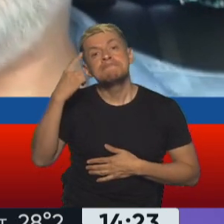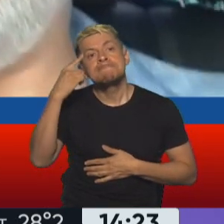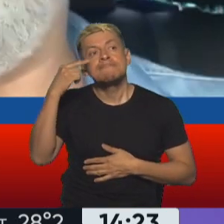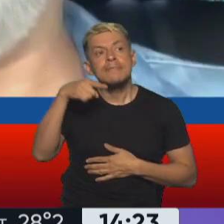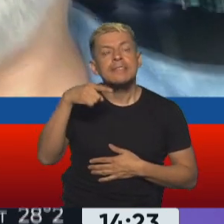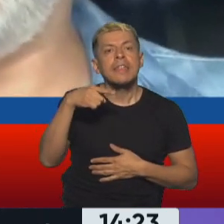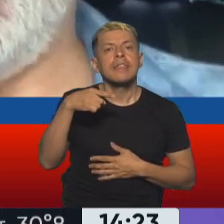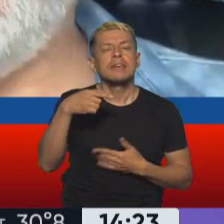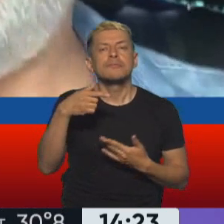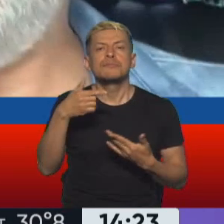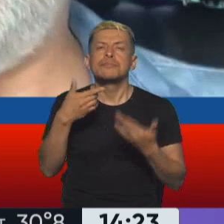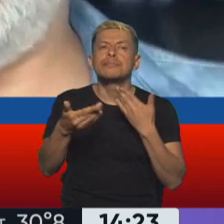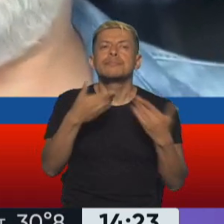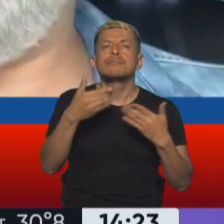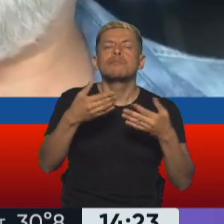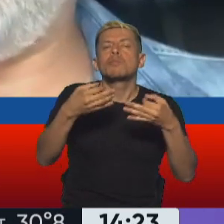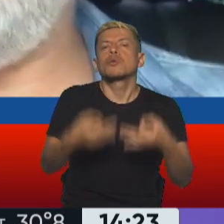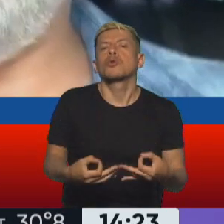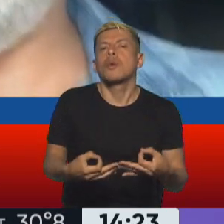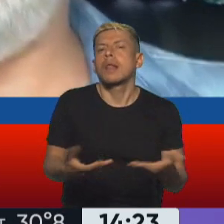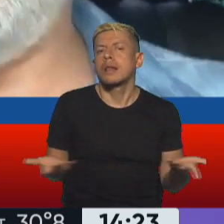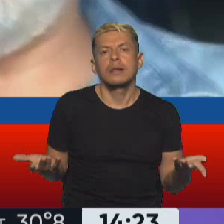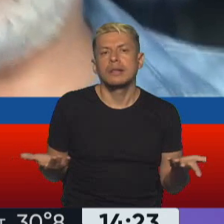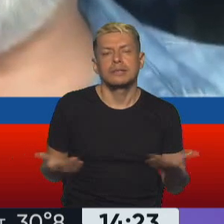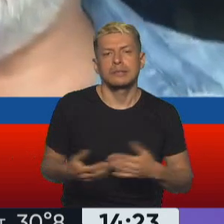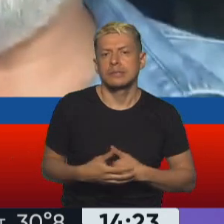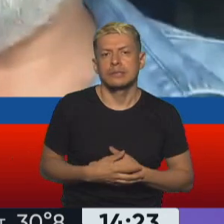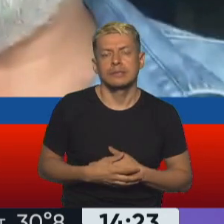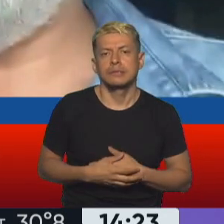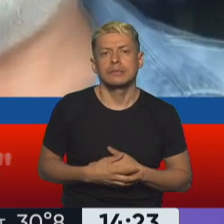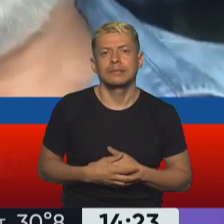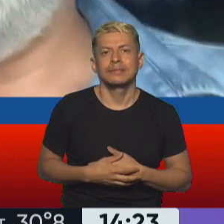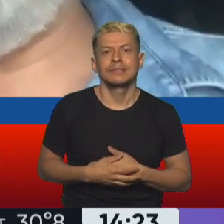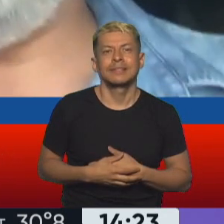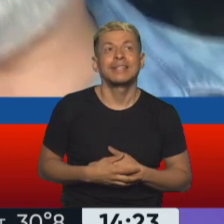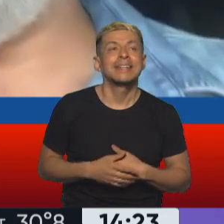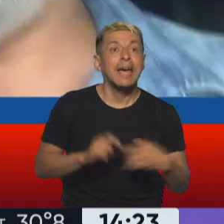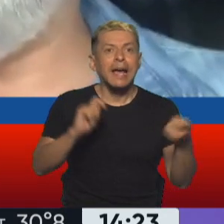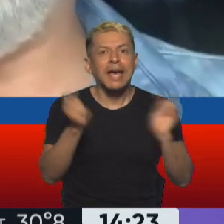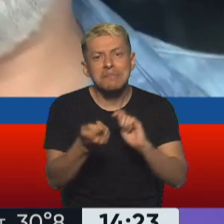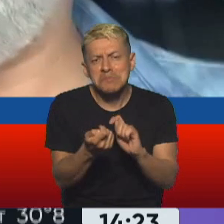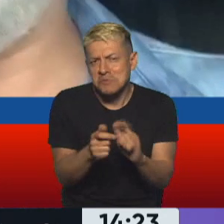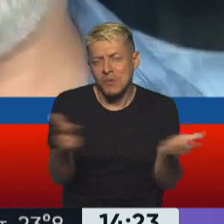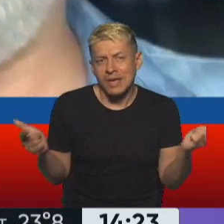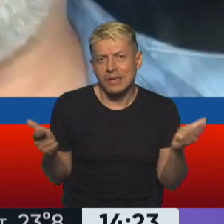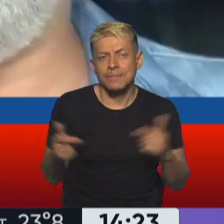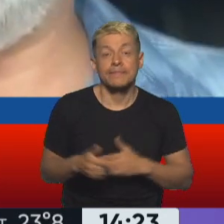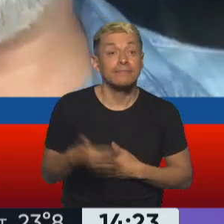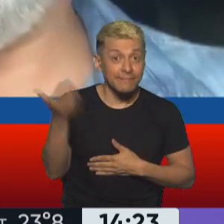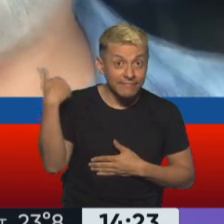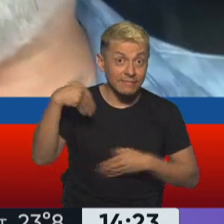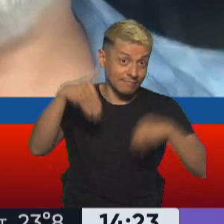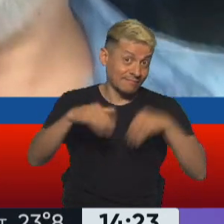conversación mucho más protocolar do que propiamente de un cambio de relaciones. Durante la elección americana, Bolsonaro